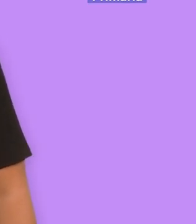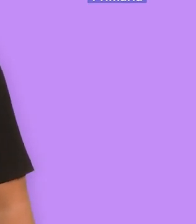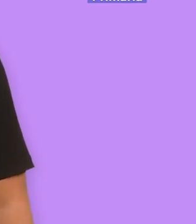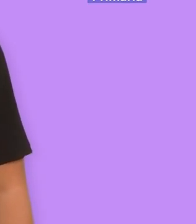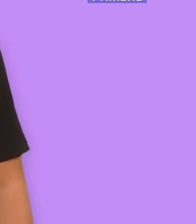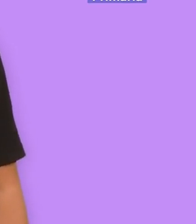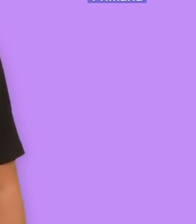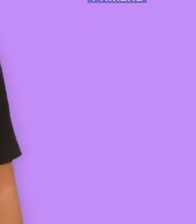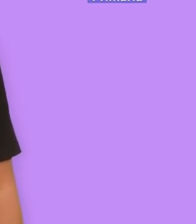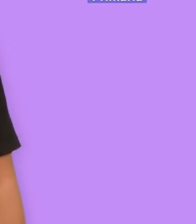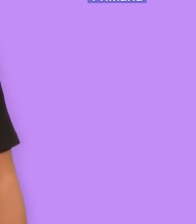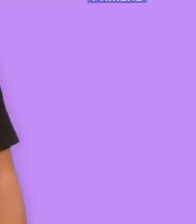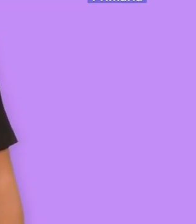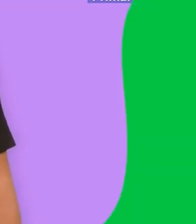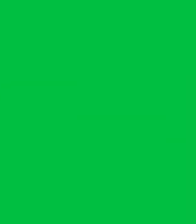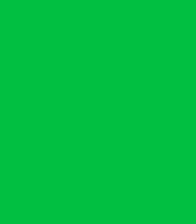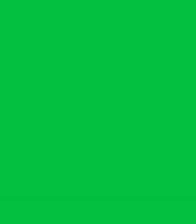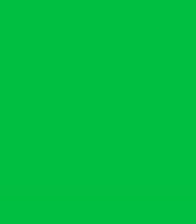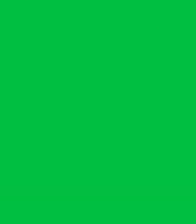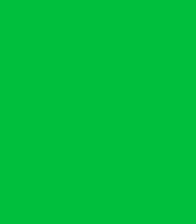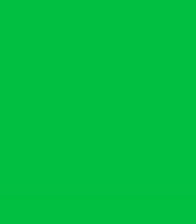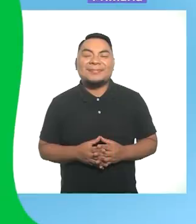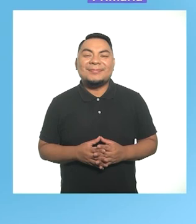¡Chao! ¡Hasta pronto, Daniel!